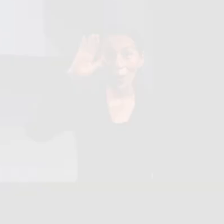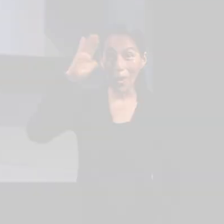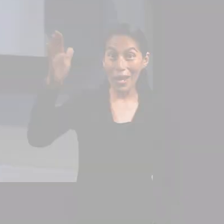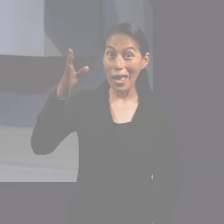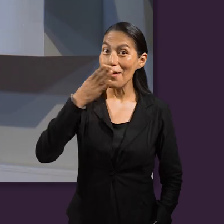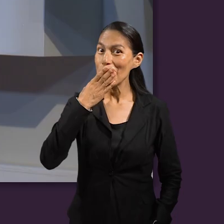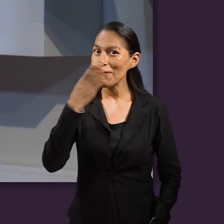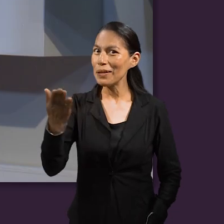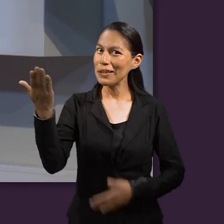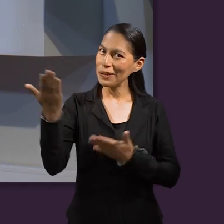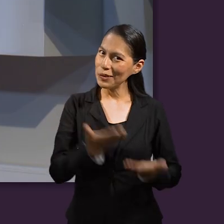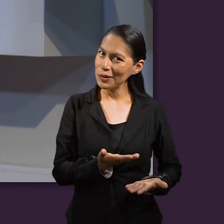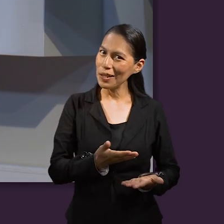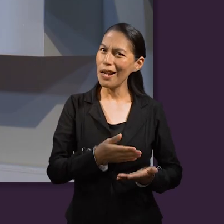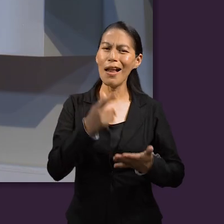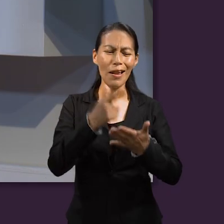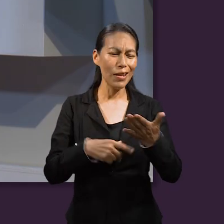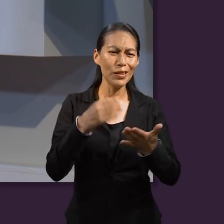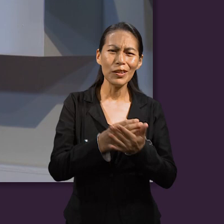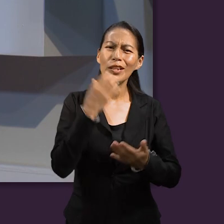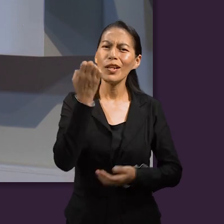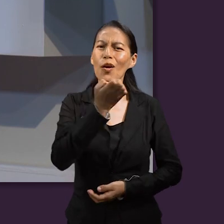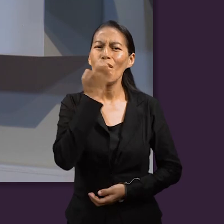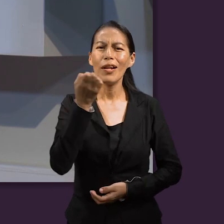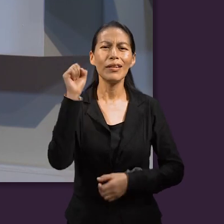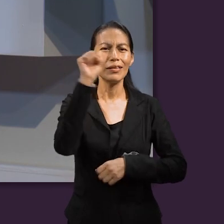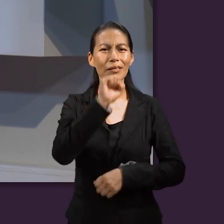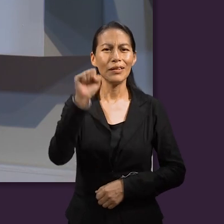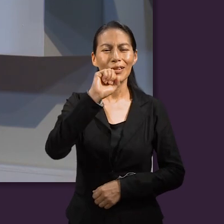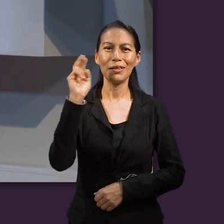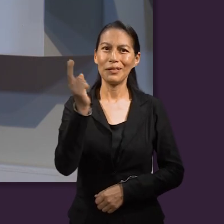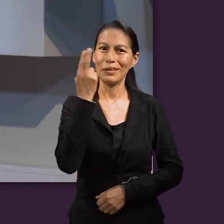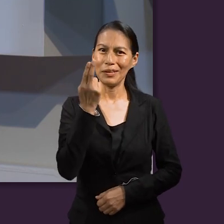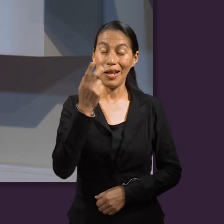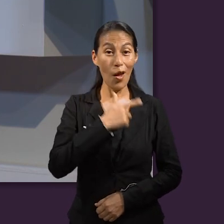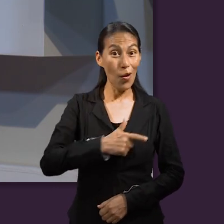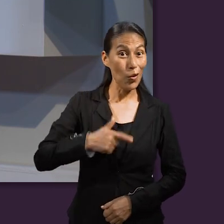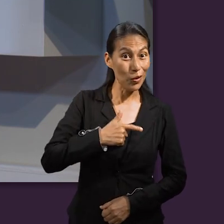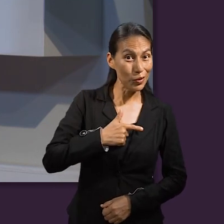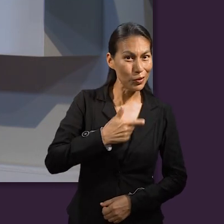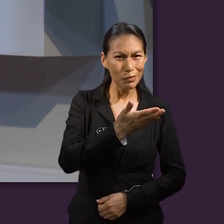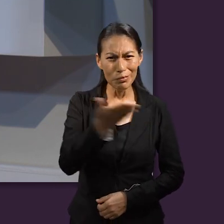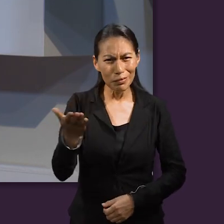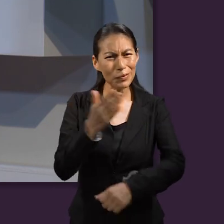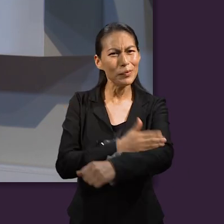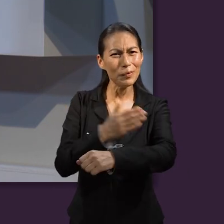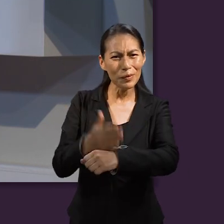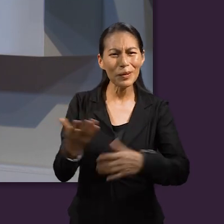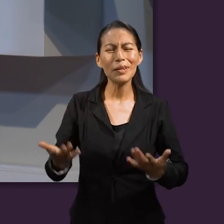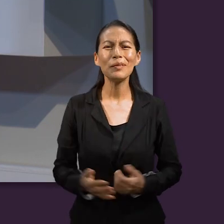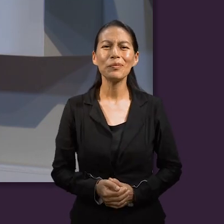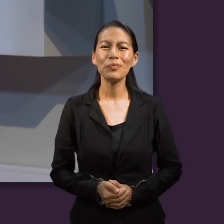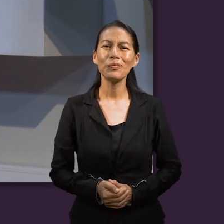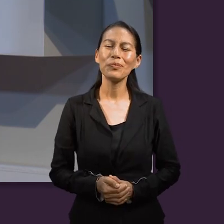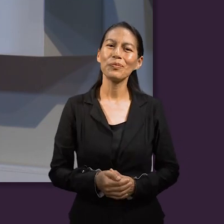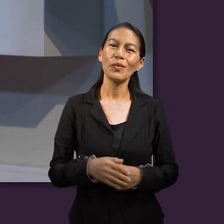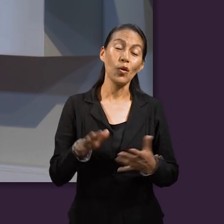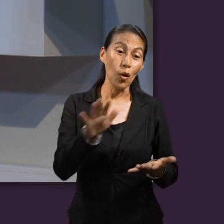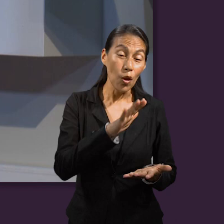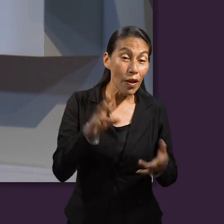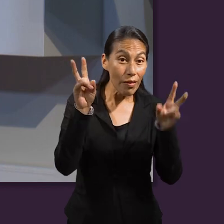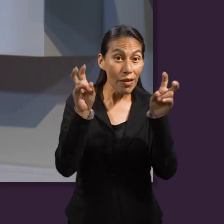qué tal bienvenidos a otra lección de la escuela sabática universitaria siempre es un gusto poder estar con ustedes y sobre